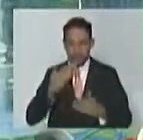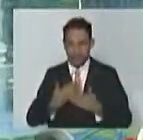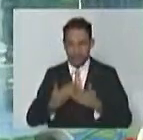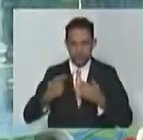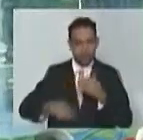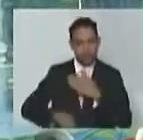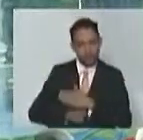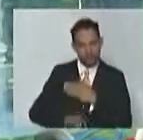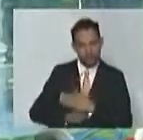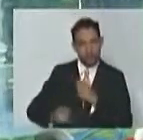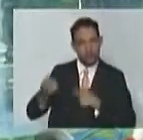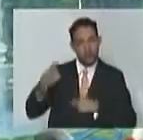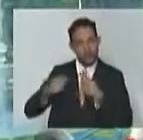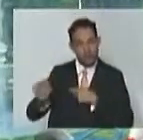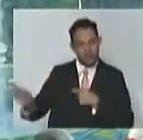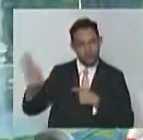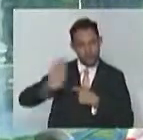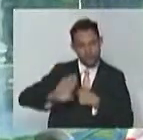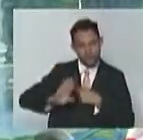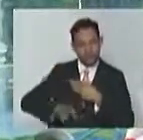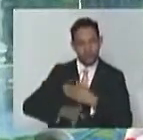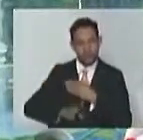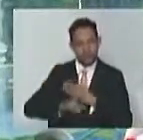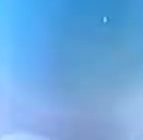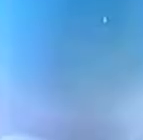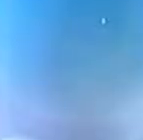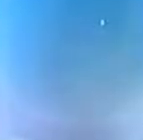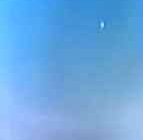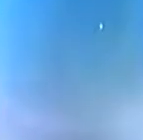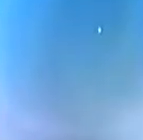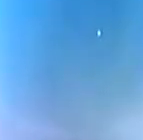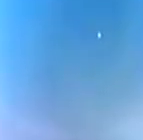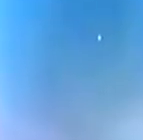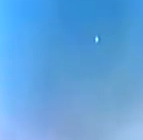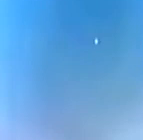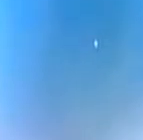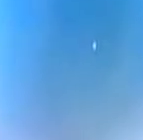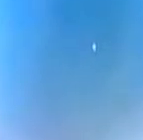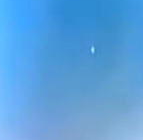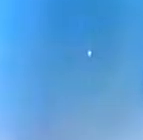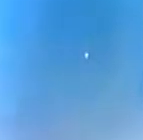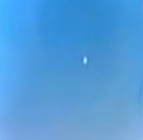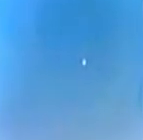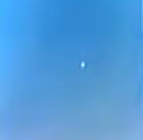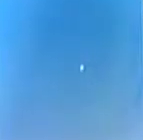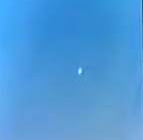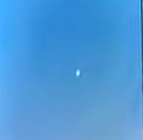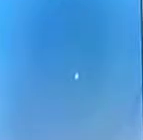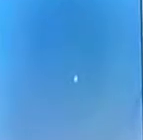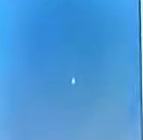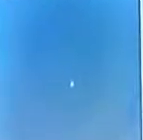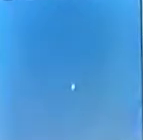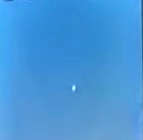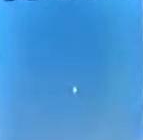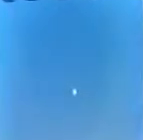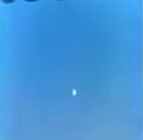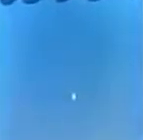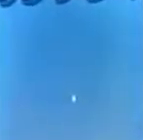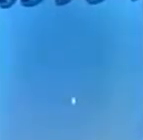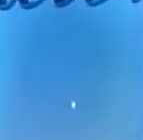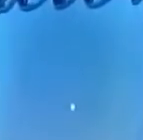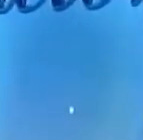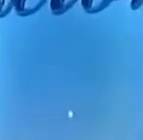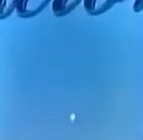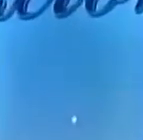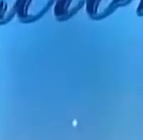píldora de optimismo y ya regresamos con nuestro tema central. A las personas de Cali y sus alrededores quiero compartirles que nos hemos